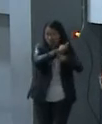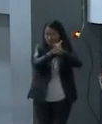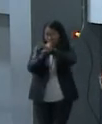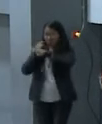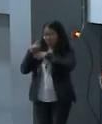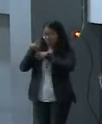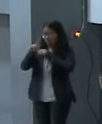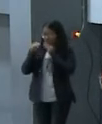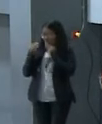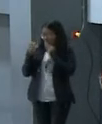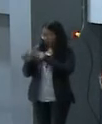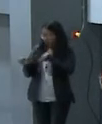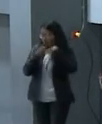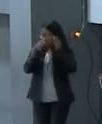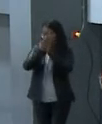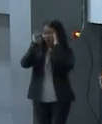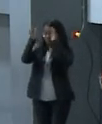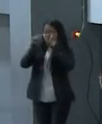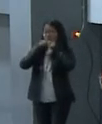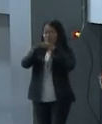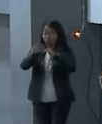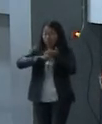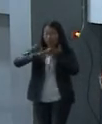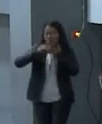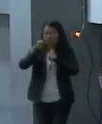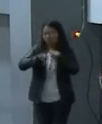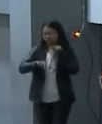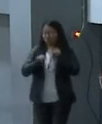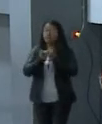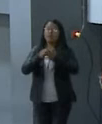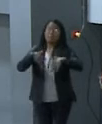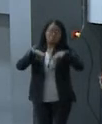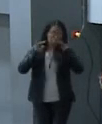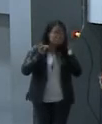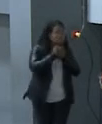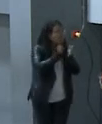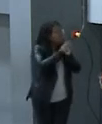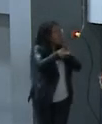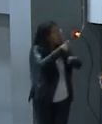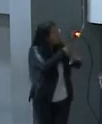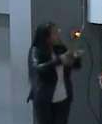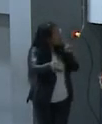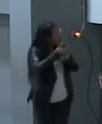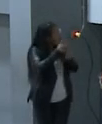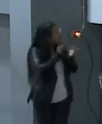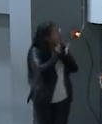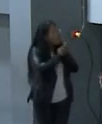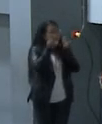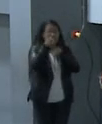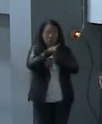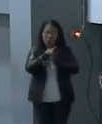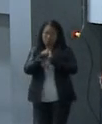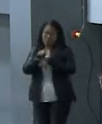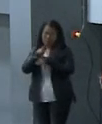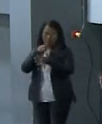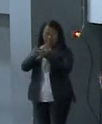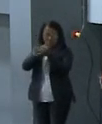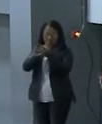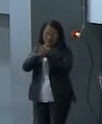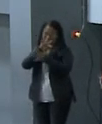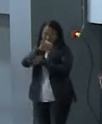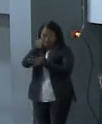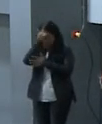educación superior públicas. Sin embargo, eso que se logró, se ha insistido, por supuesto que hay prioridades. Y en el